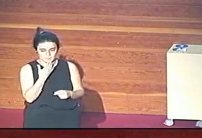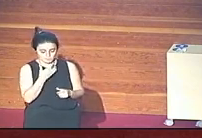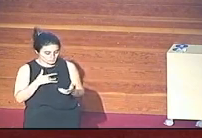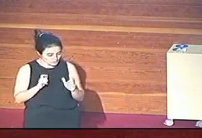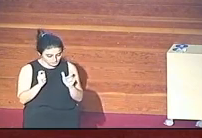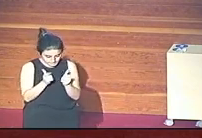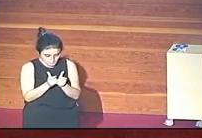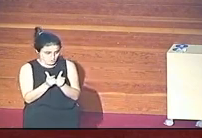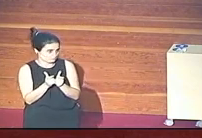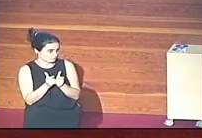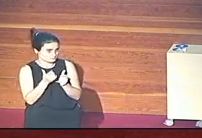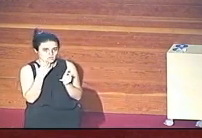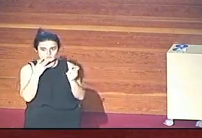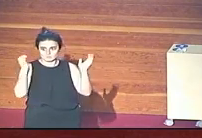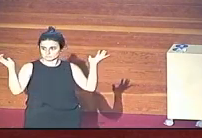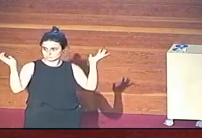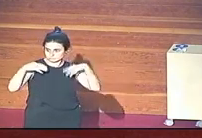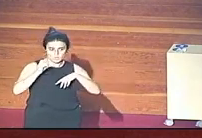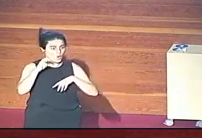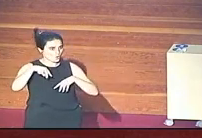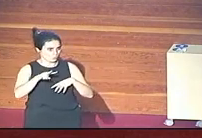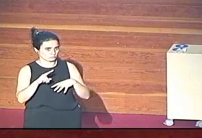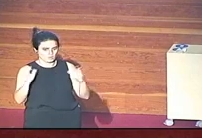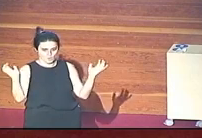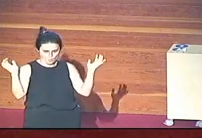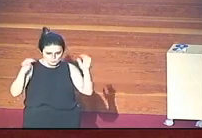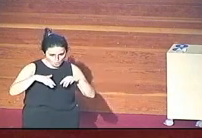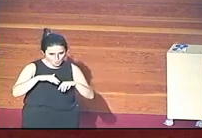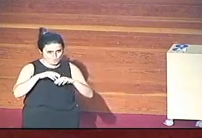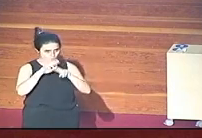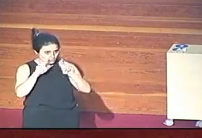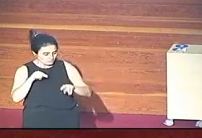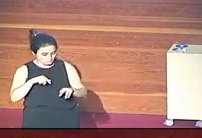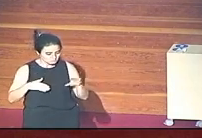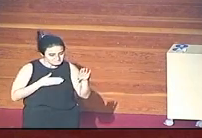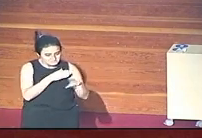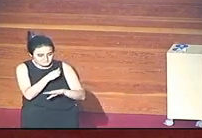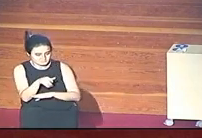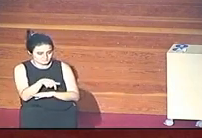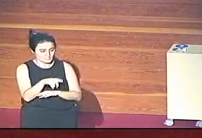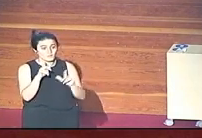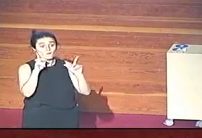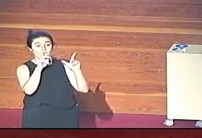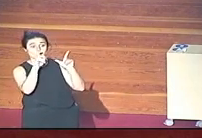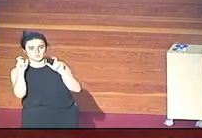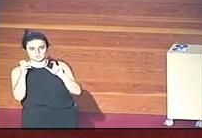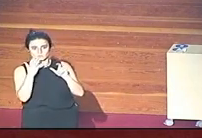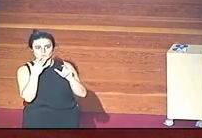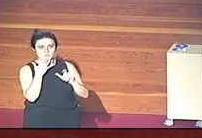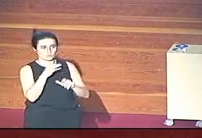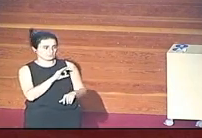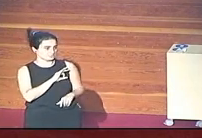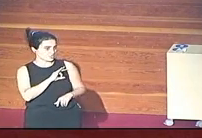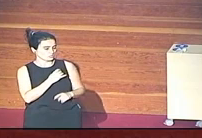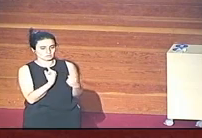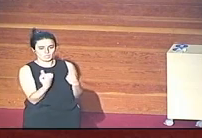el panel intergubernamental de la onu pues claro poner una foto allí los señores cada uno sentado